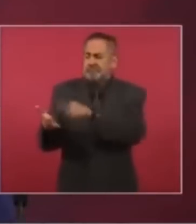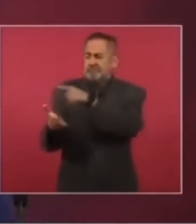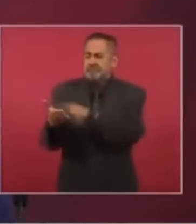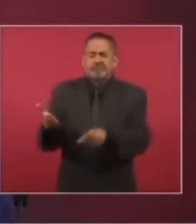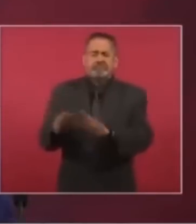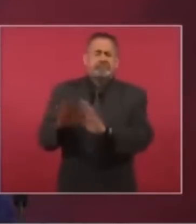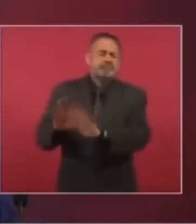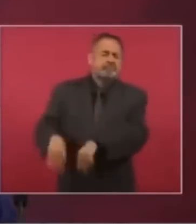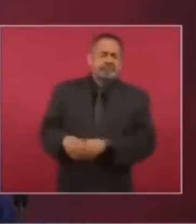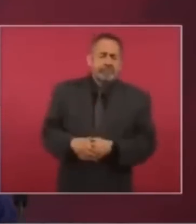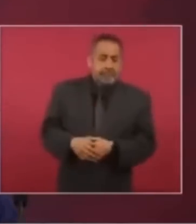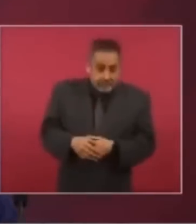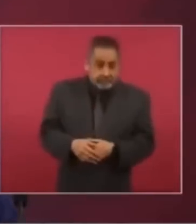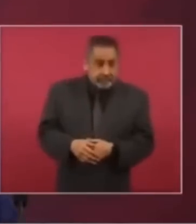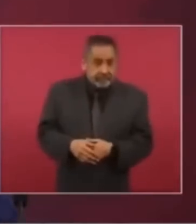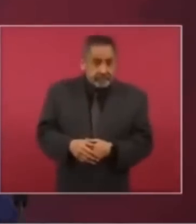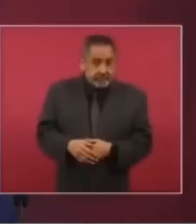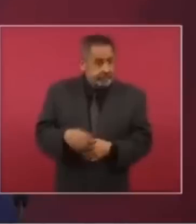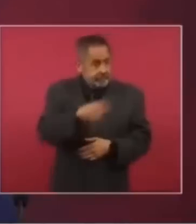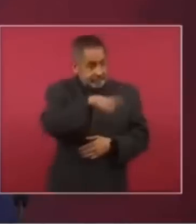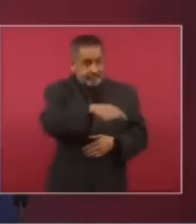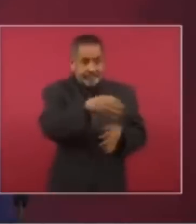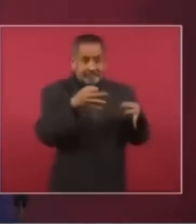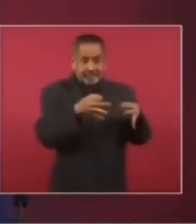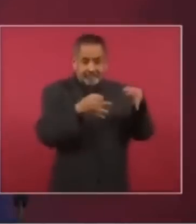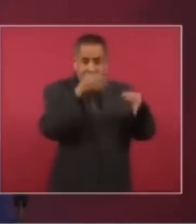los ministros de la Corte,